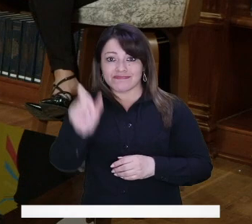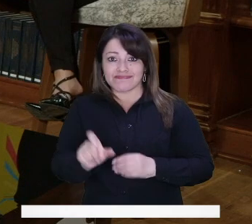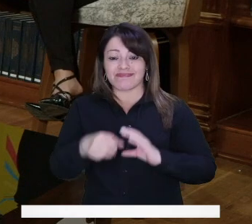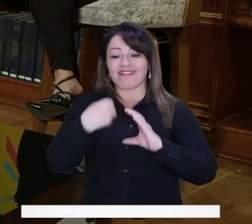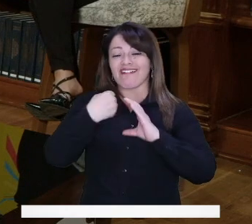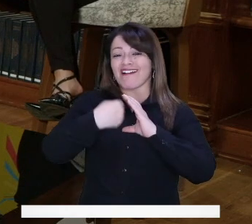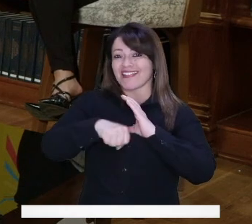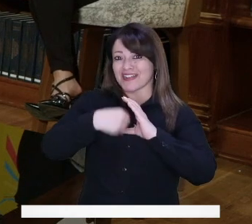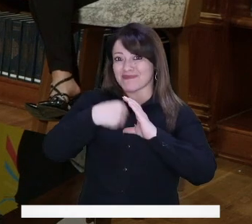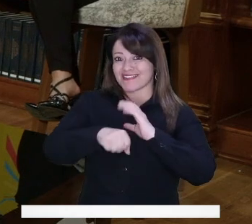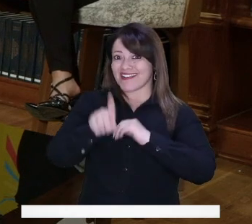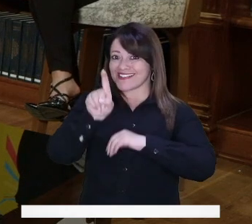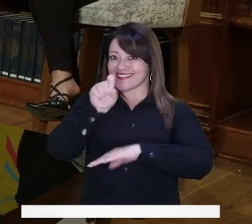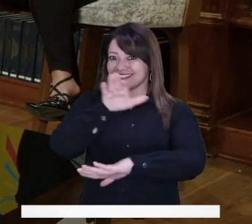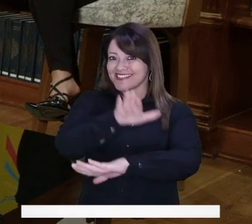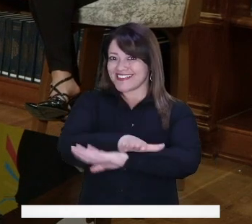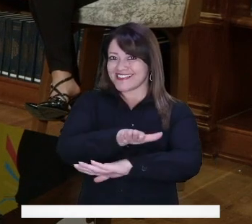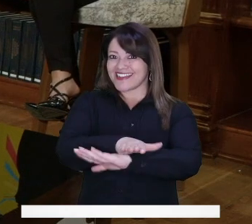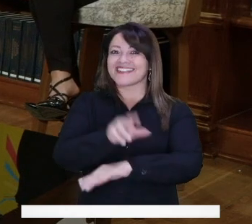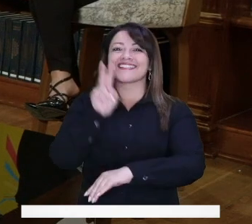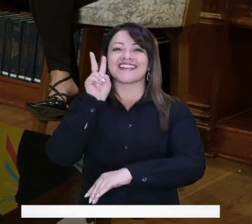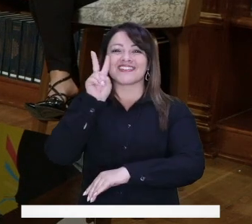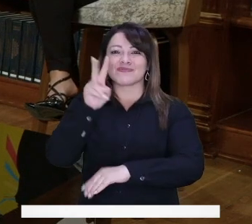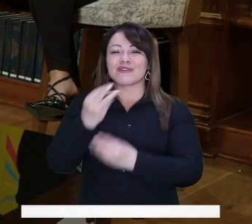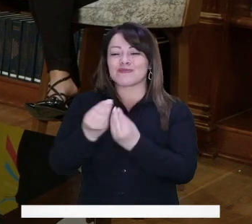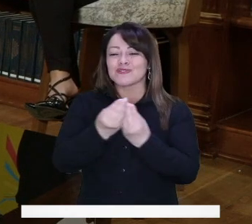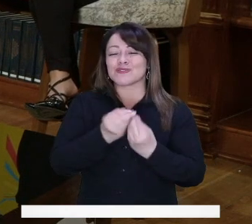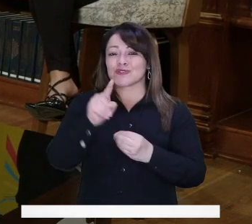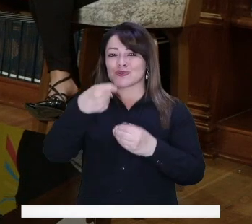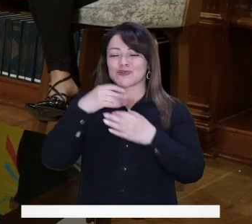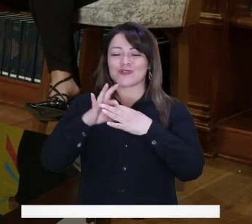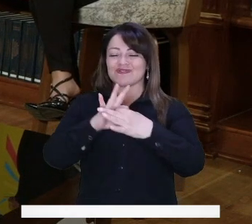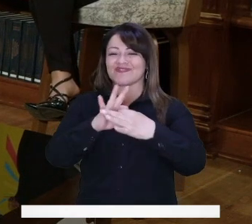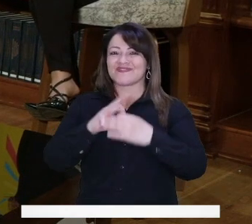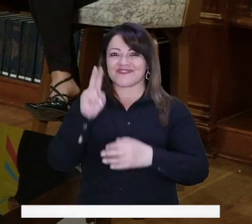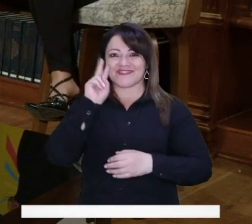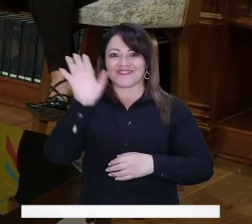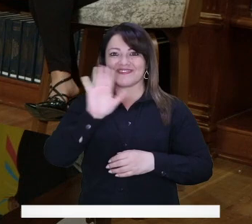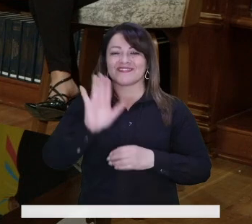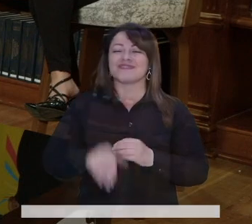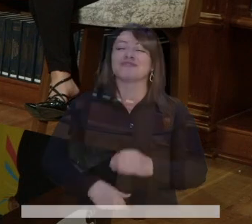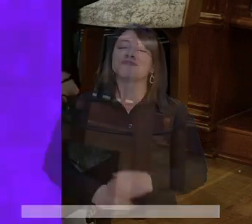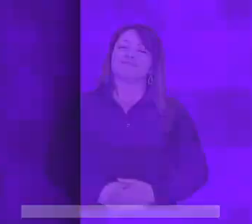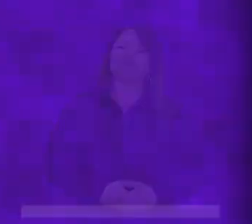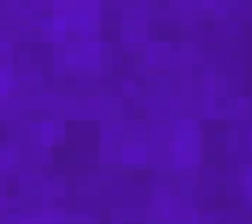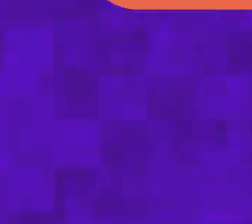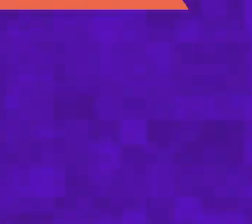cita todos los lunes a las 6 de la tarde. Los esperamos aquí en el Consejo Contigo por Canal Capital.